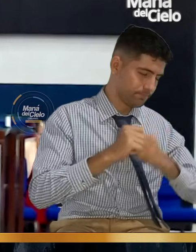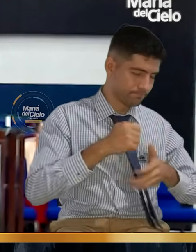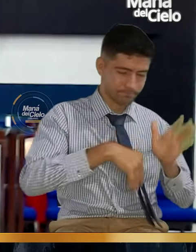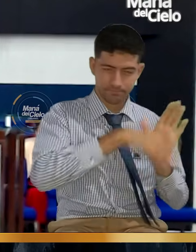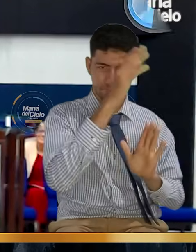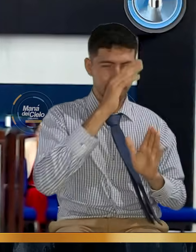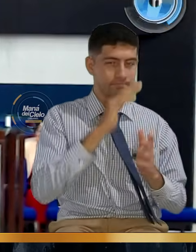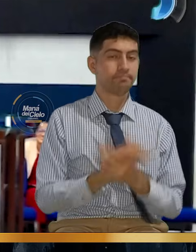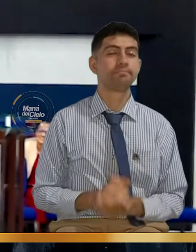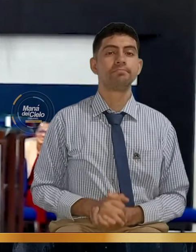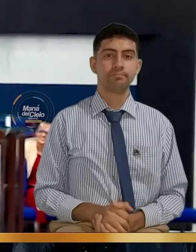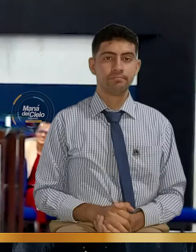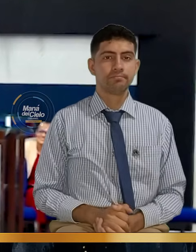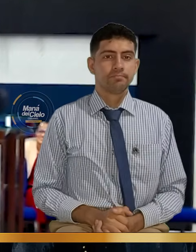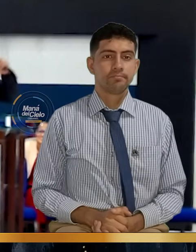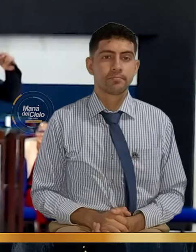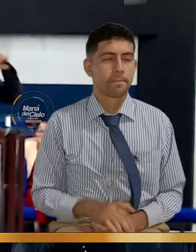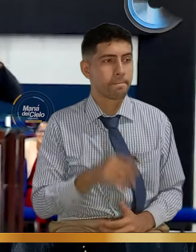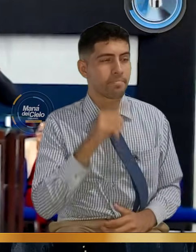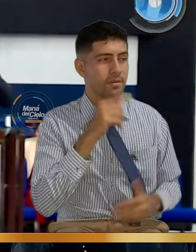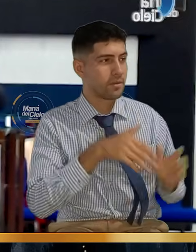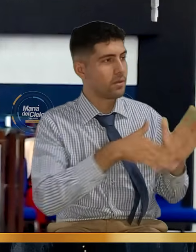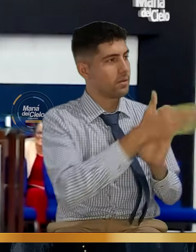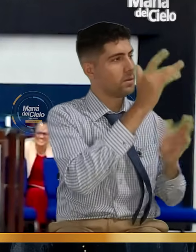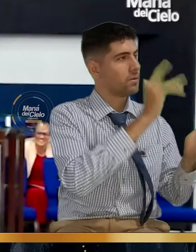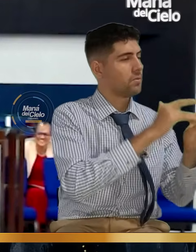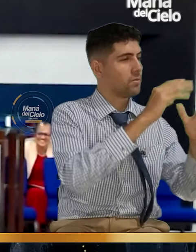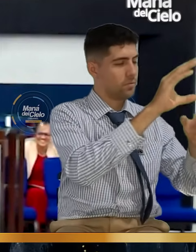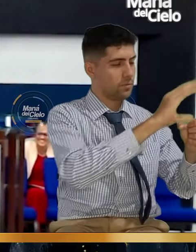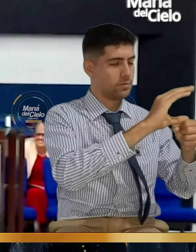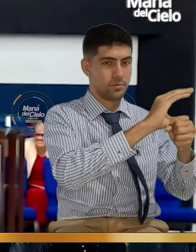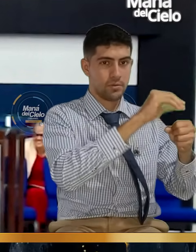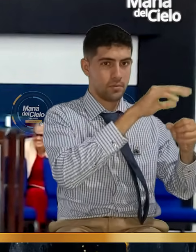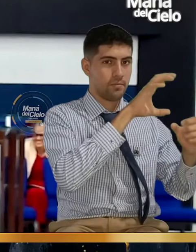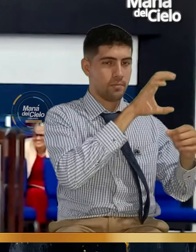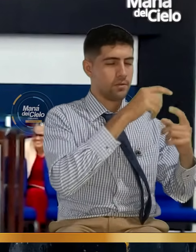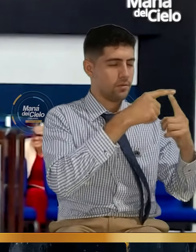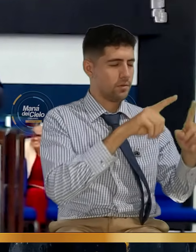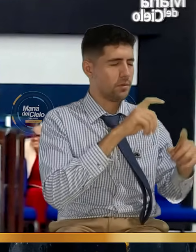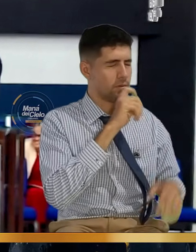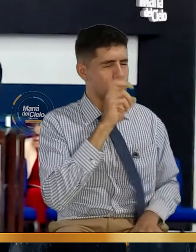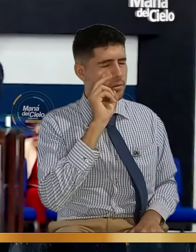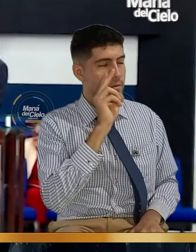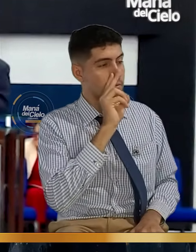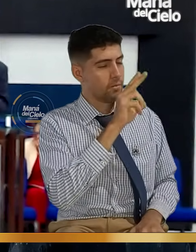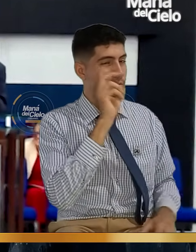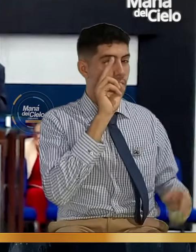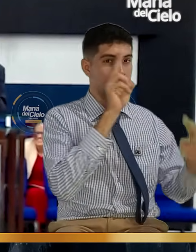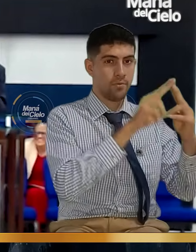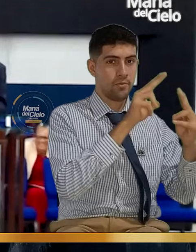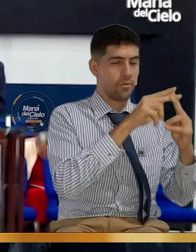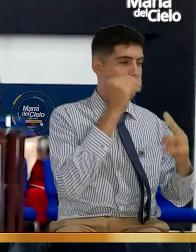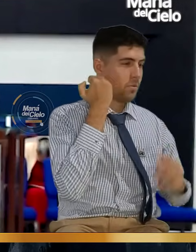hermano, y yo andaba en una monareta y me soltaba las manos y tal para que la peladita pues... Si no es que cuando volteé así me caí